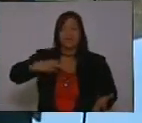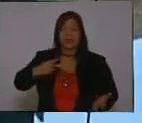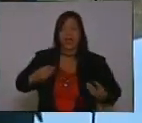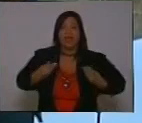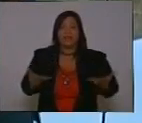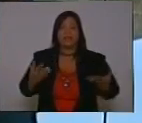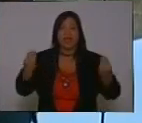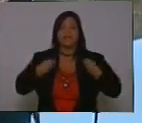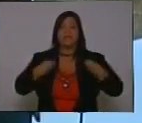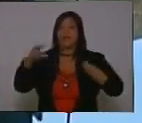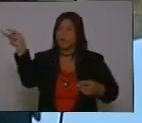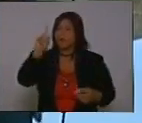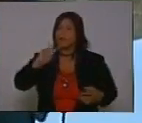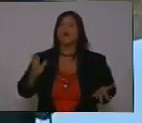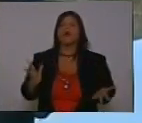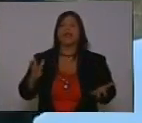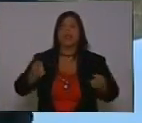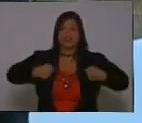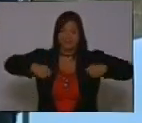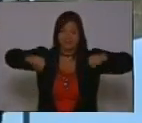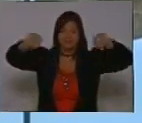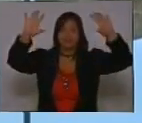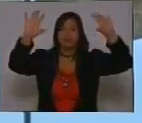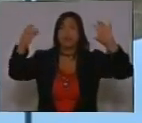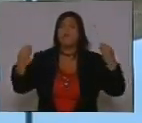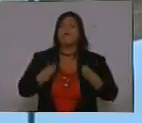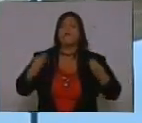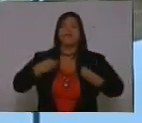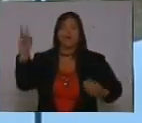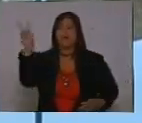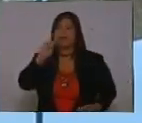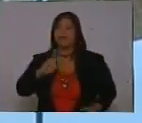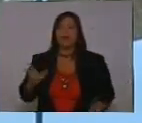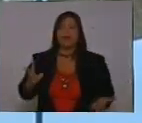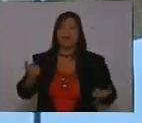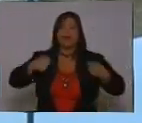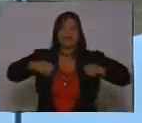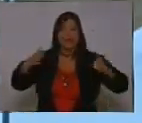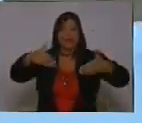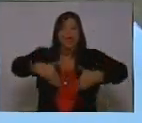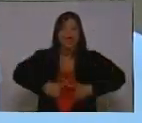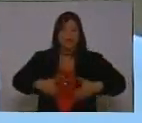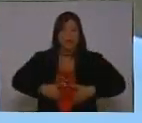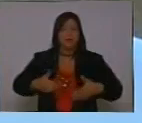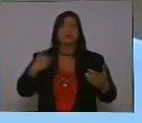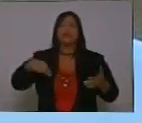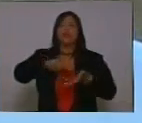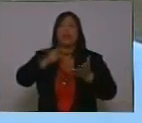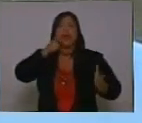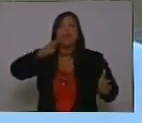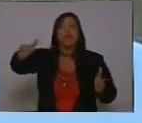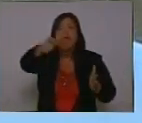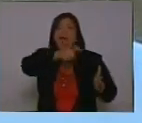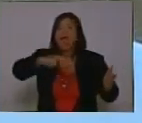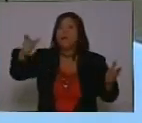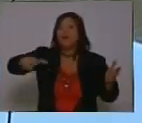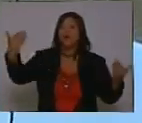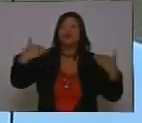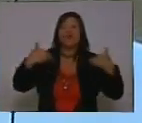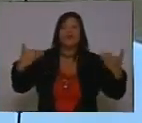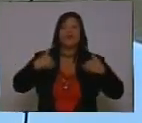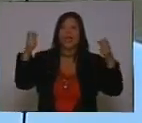la vida por la patria, que estamos dando la vida por Venezuela, que estamos dando la vida por ese pueblo que está